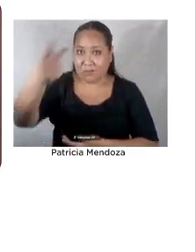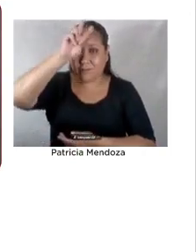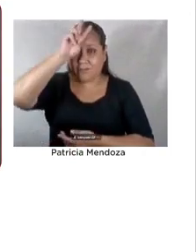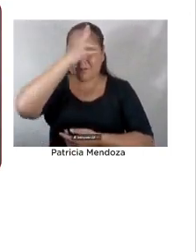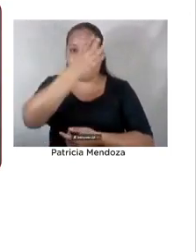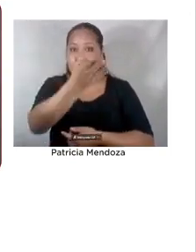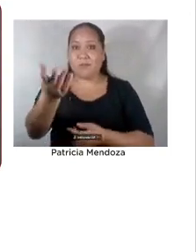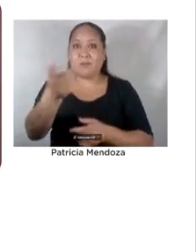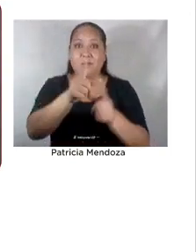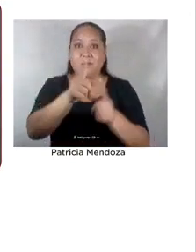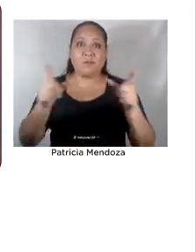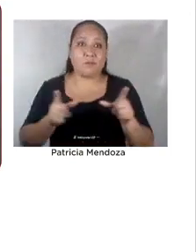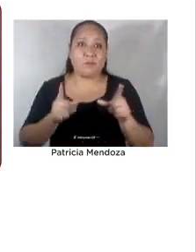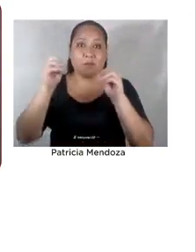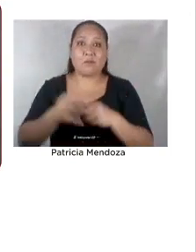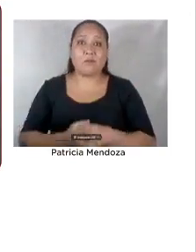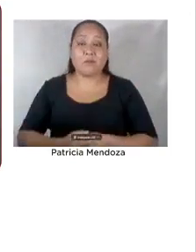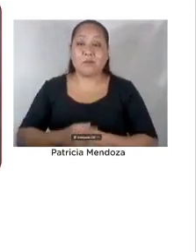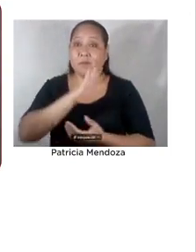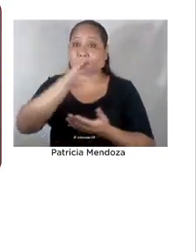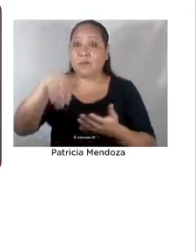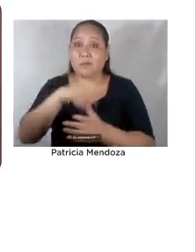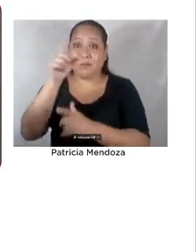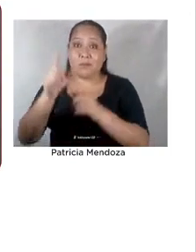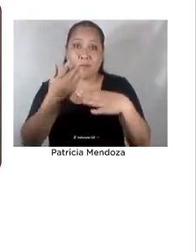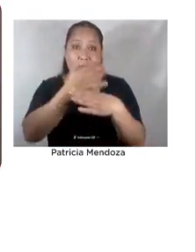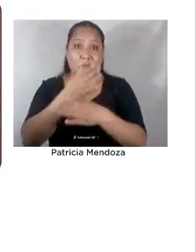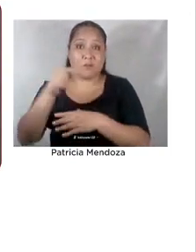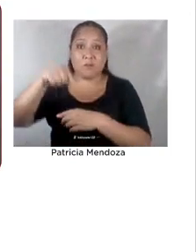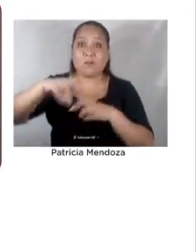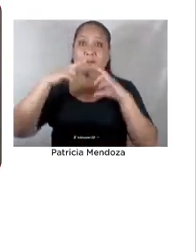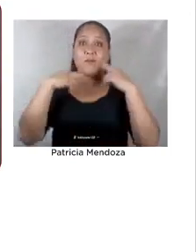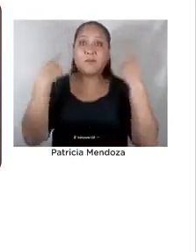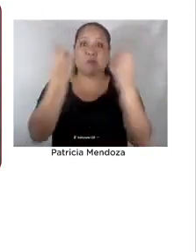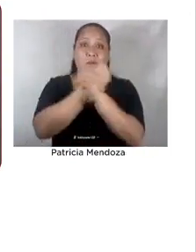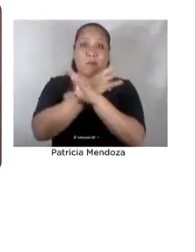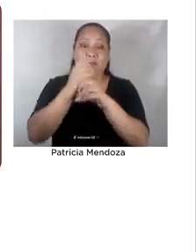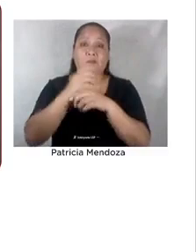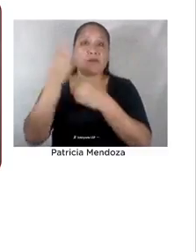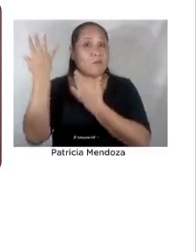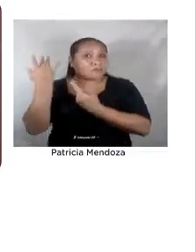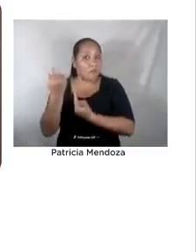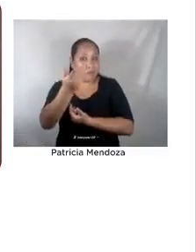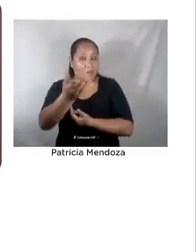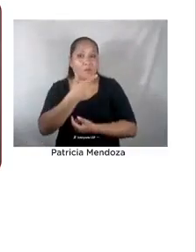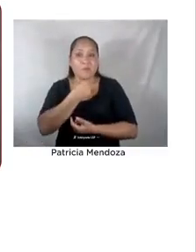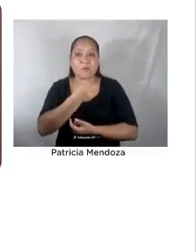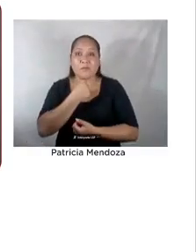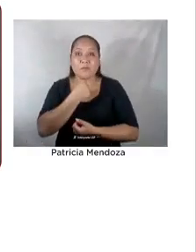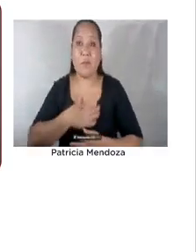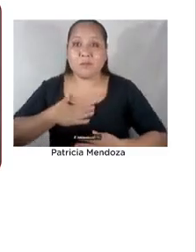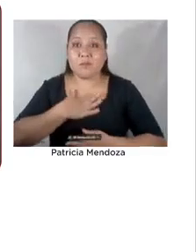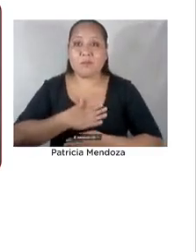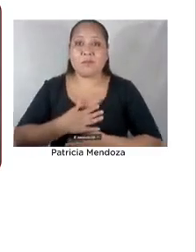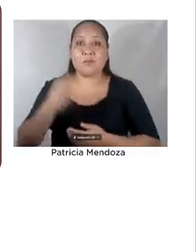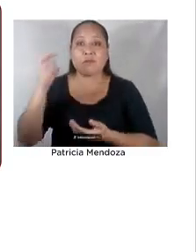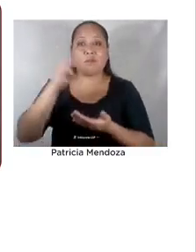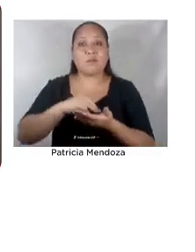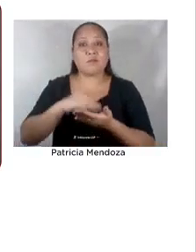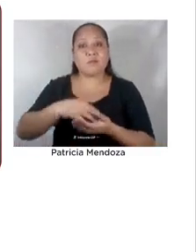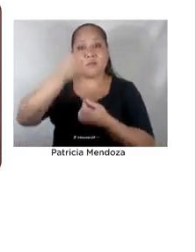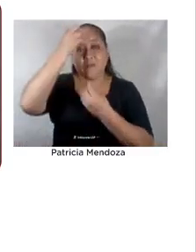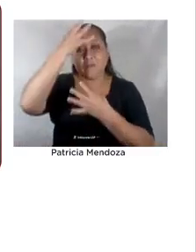en este momento. Y a todos los que nos acompañan en este evento webinar, que esperamos haya sido de su agrado y sobre todo con información